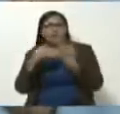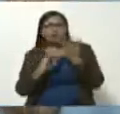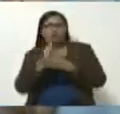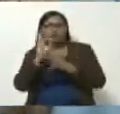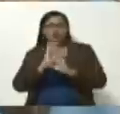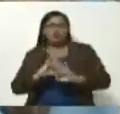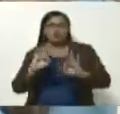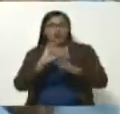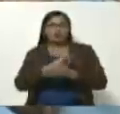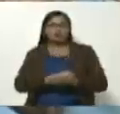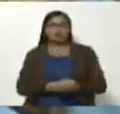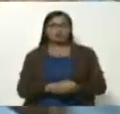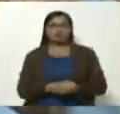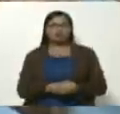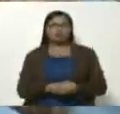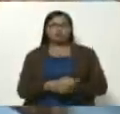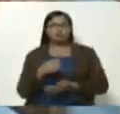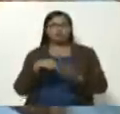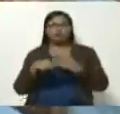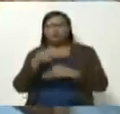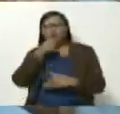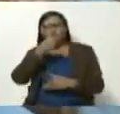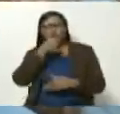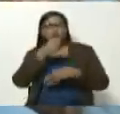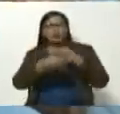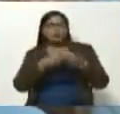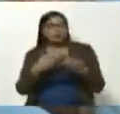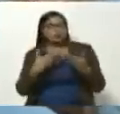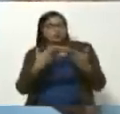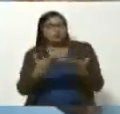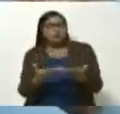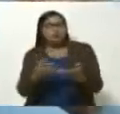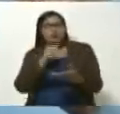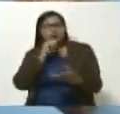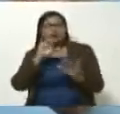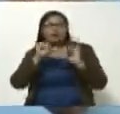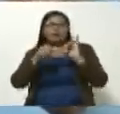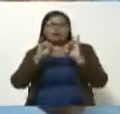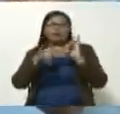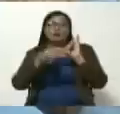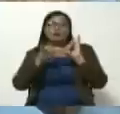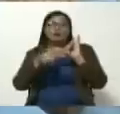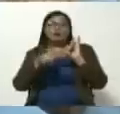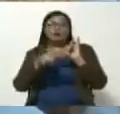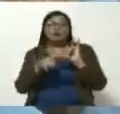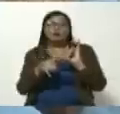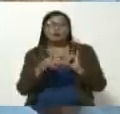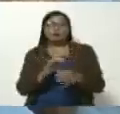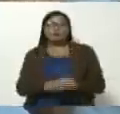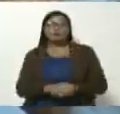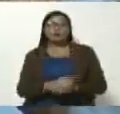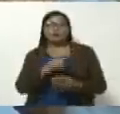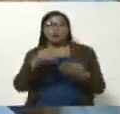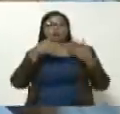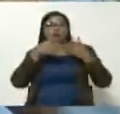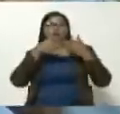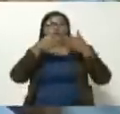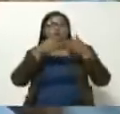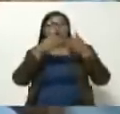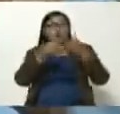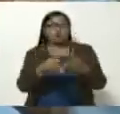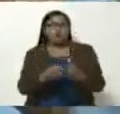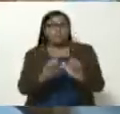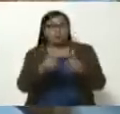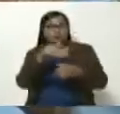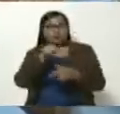nada. Bueno, pero vamos de inmediato con las declaraciones que ofreció el ingeniero Pedro Trechea al momento de que el buque comenzó su arribo